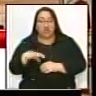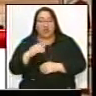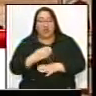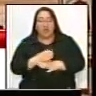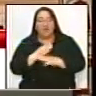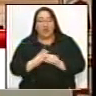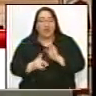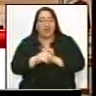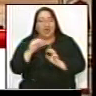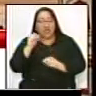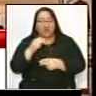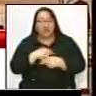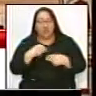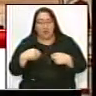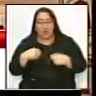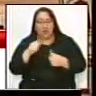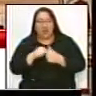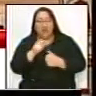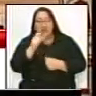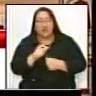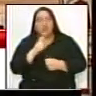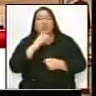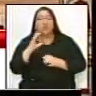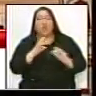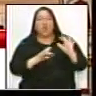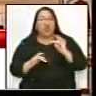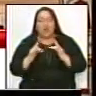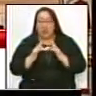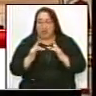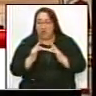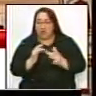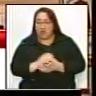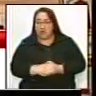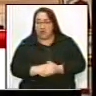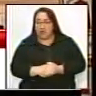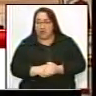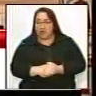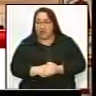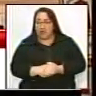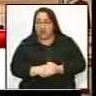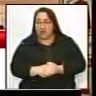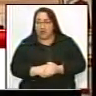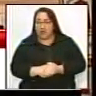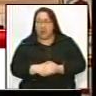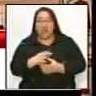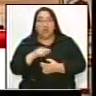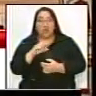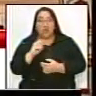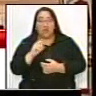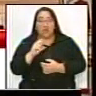de los Derechos Humanos, en la persona de su coordinadora, está Teolinda Pino de la Cruz.